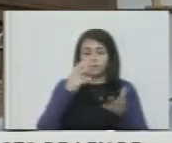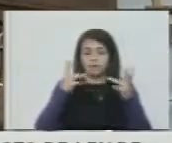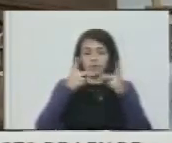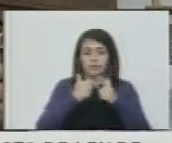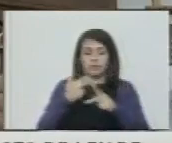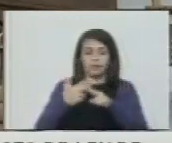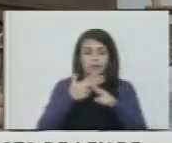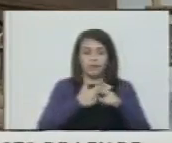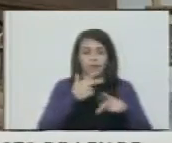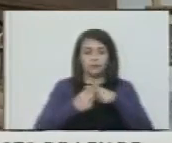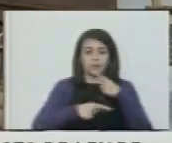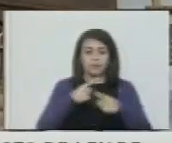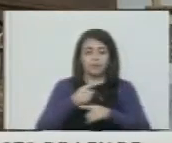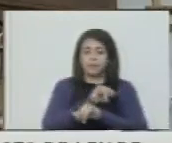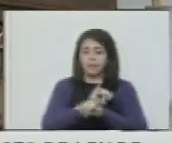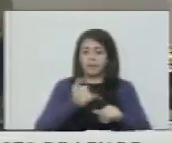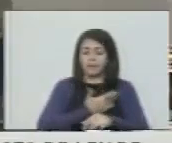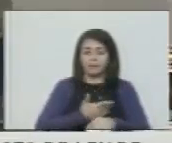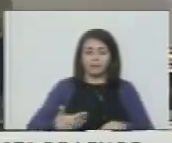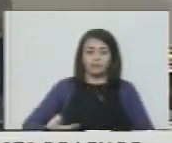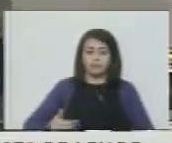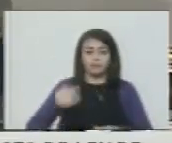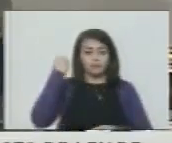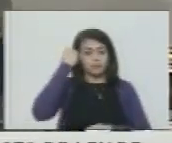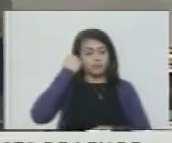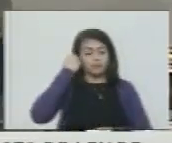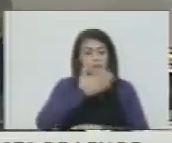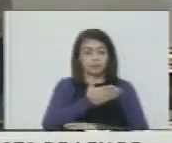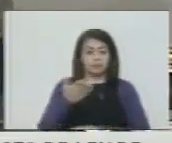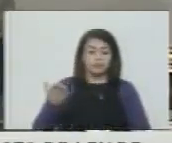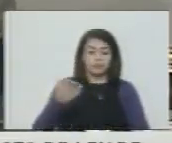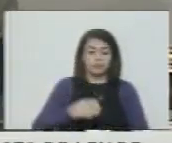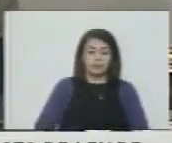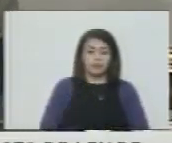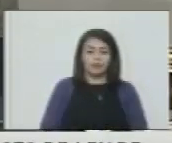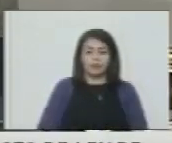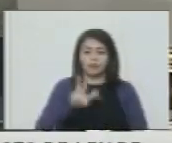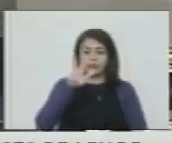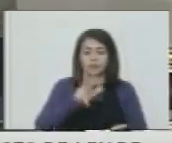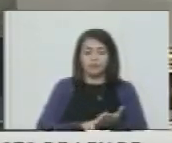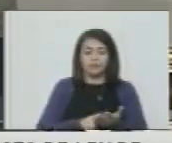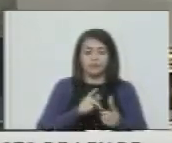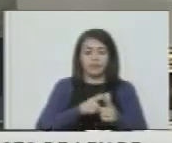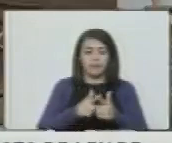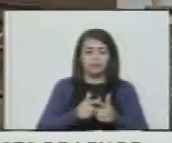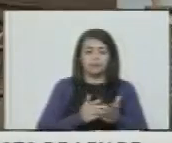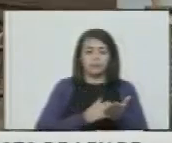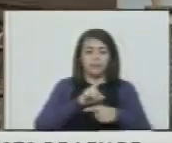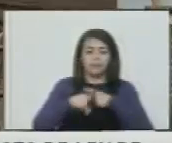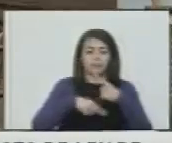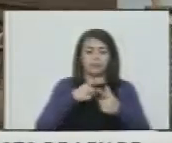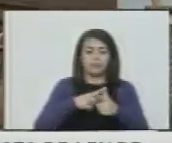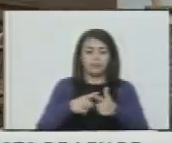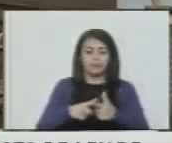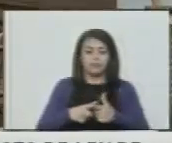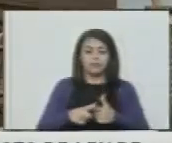y administradora de riesgo. Es todo, señor presidente. En consideración. Aprobado el epígrafe.